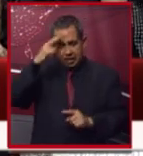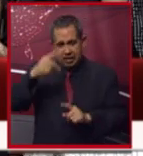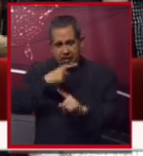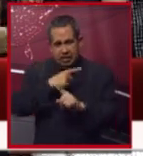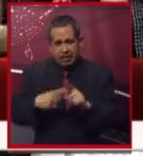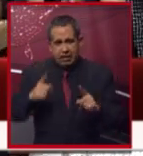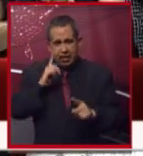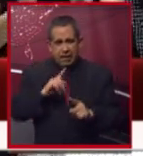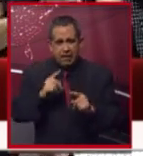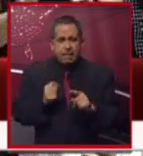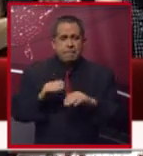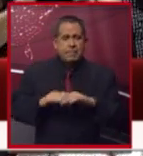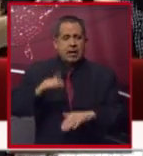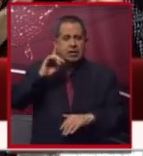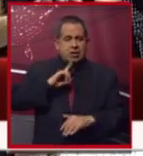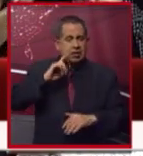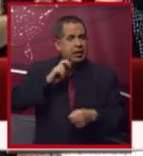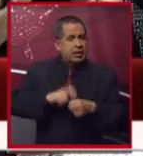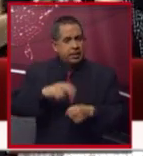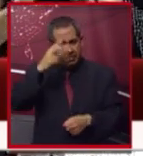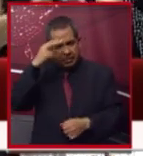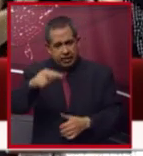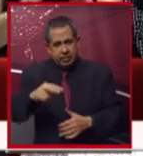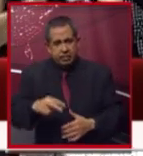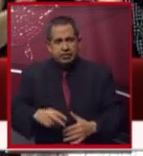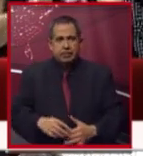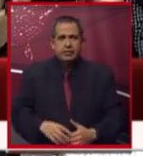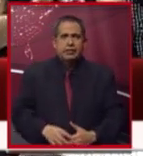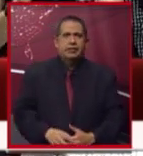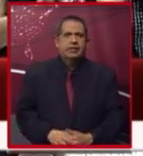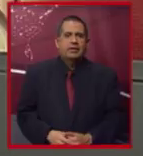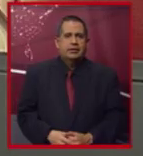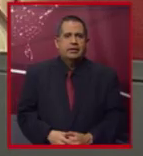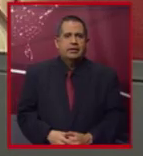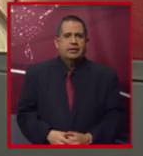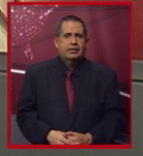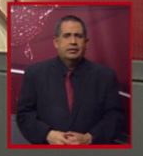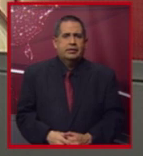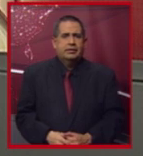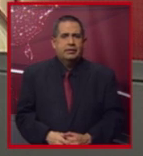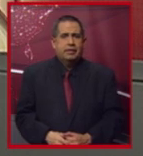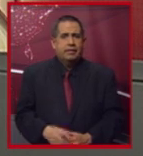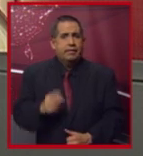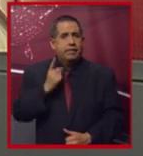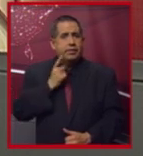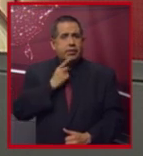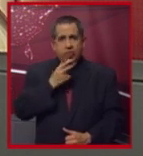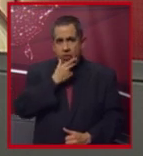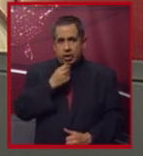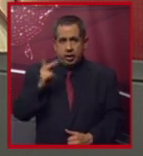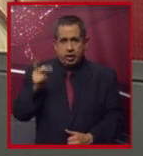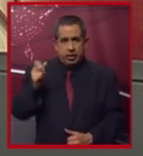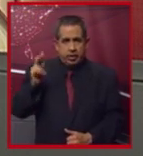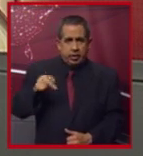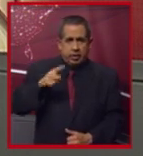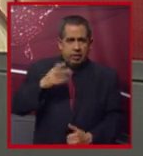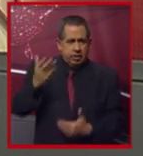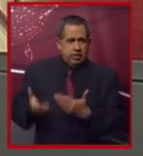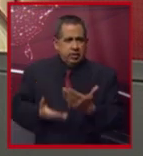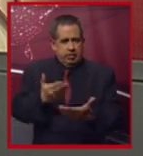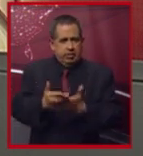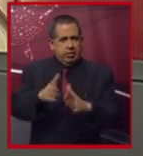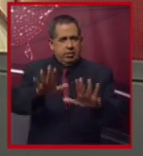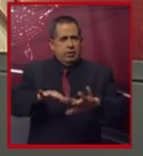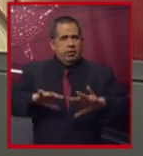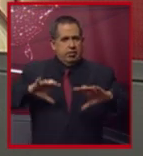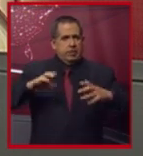más de la mitad de la población de México. Bueno, diputados de Acción Nacional presentaron en